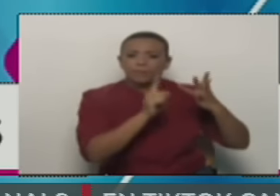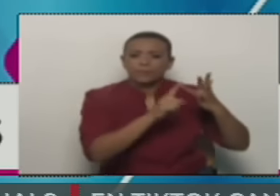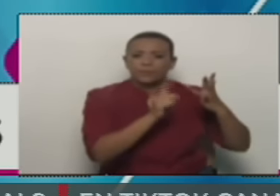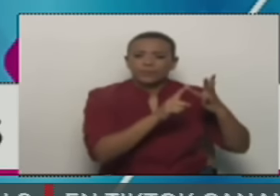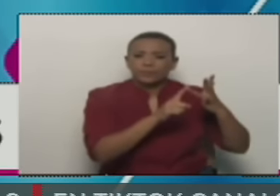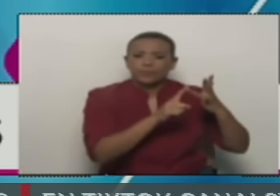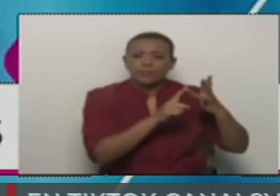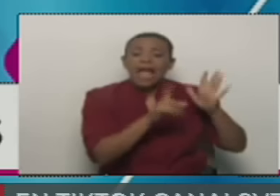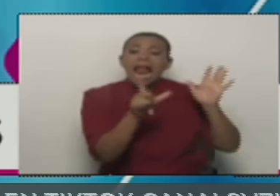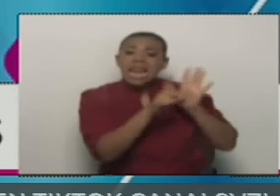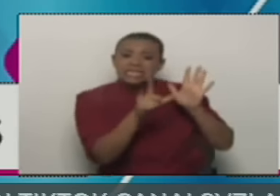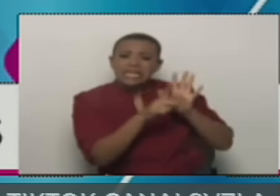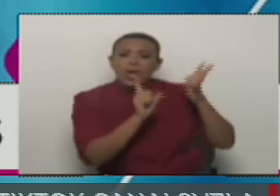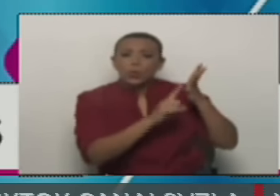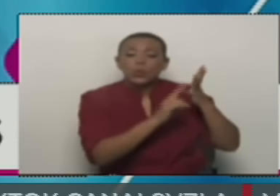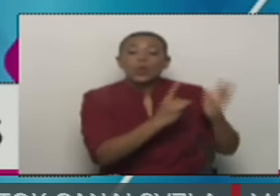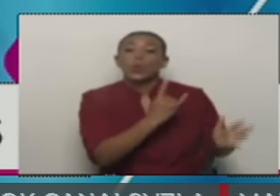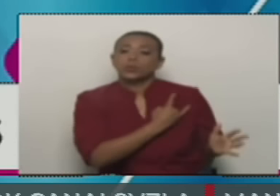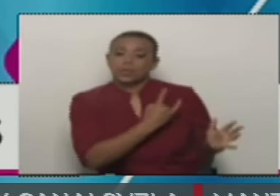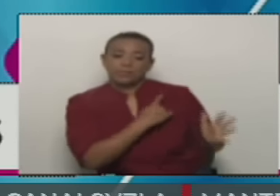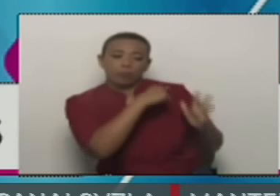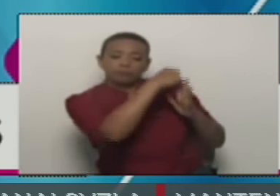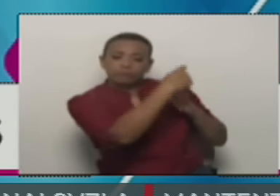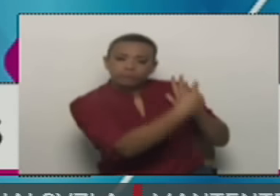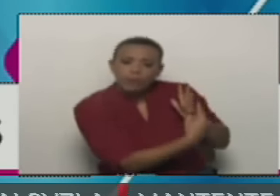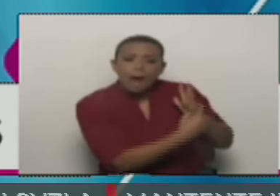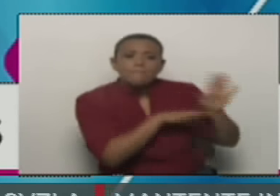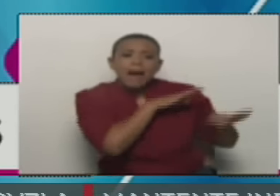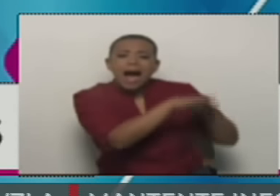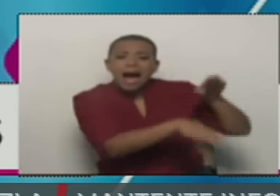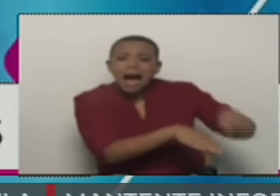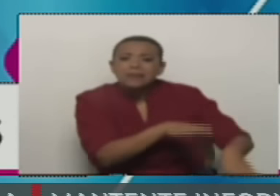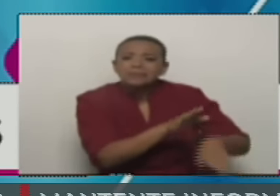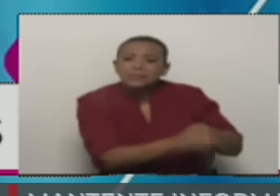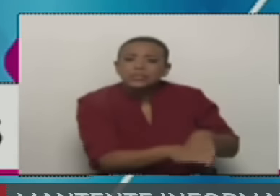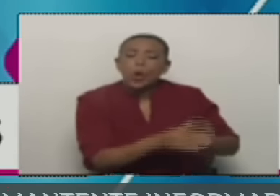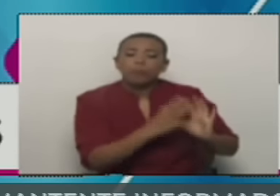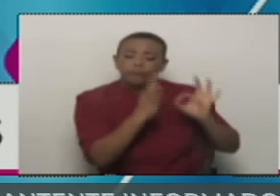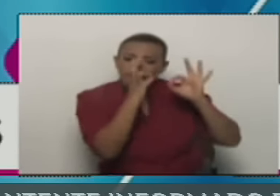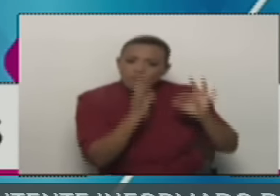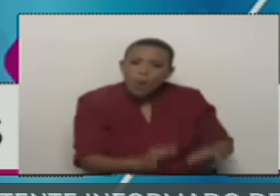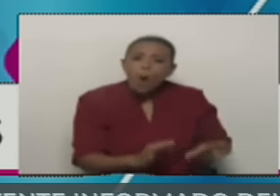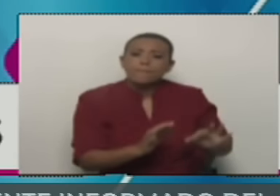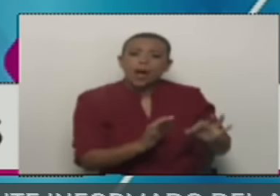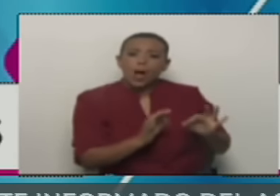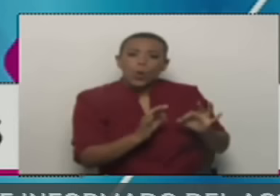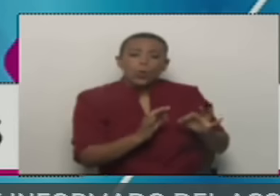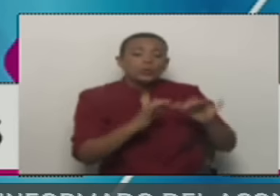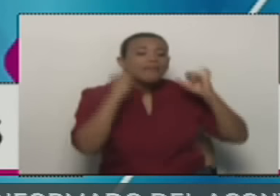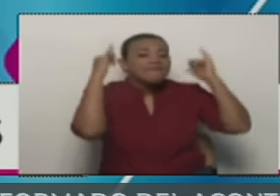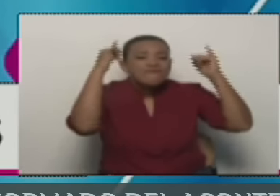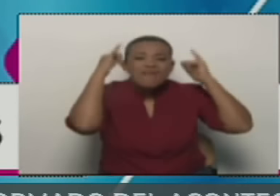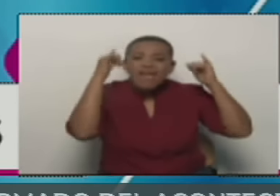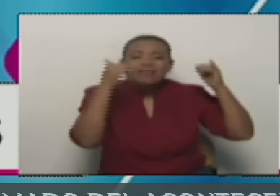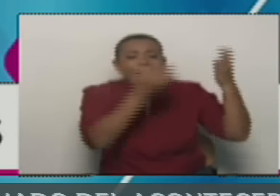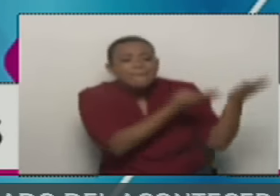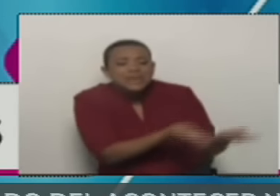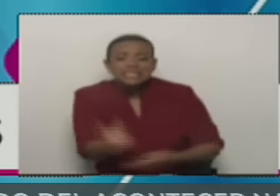educación secundaria y luego educación universitaria, tiene que constituirse en una fiesta de la